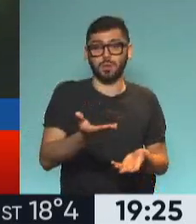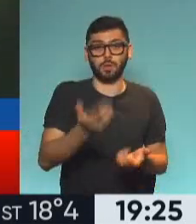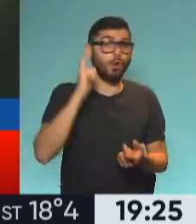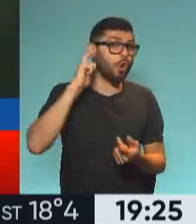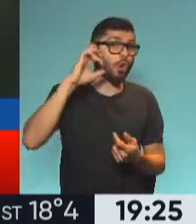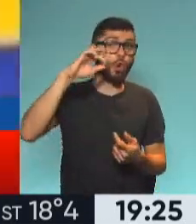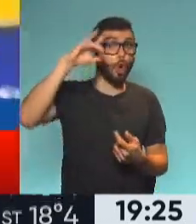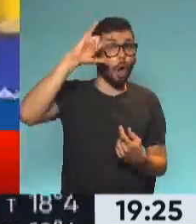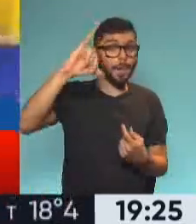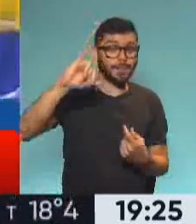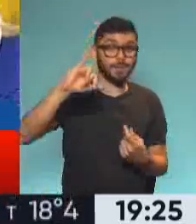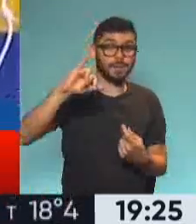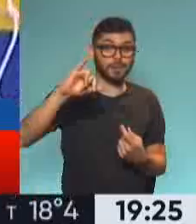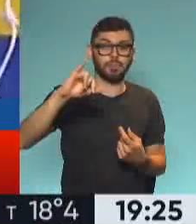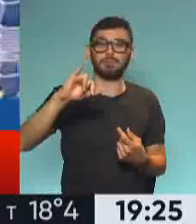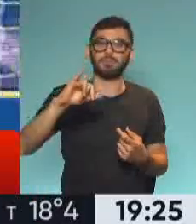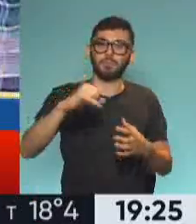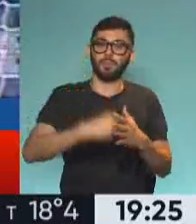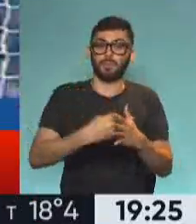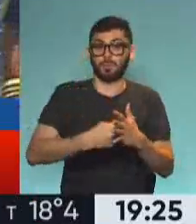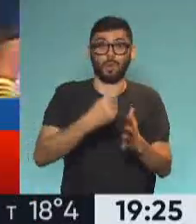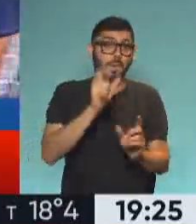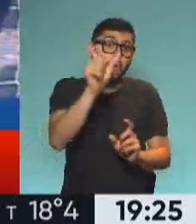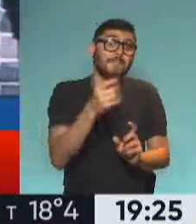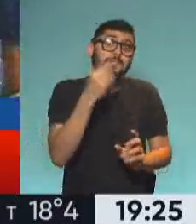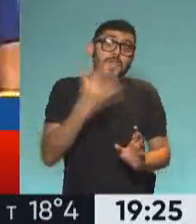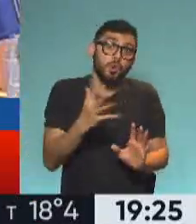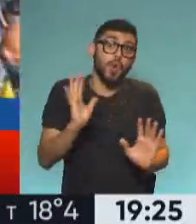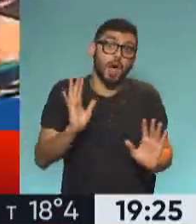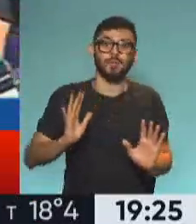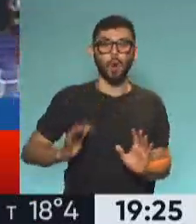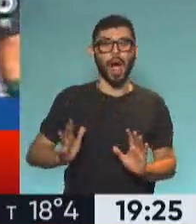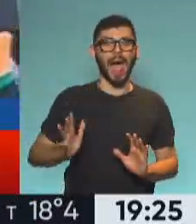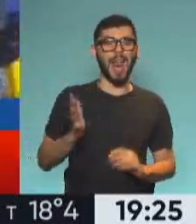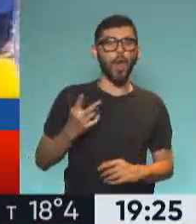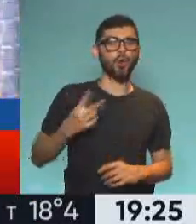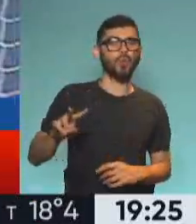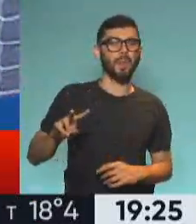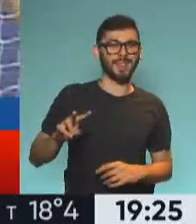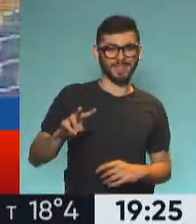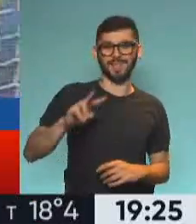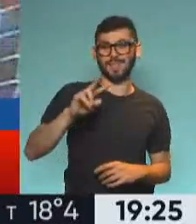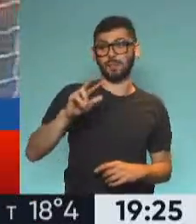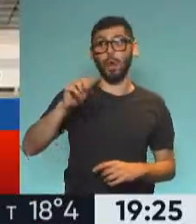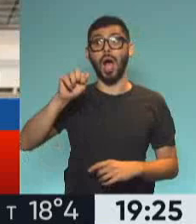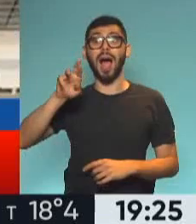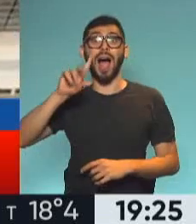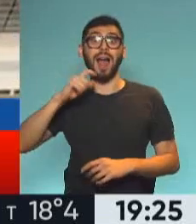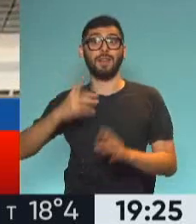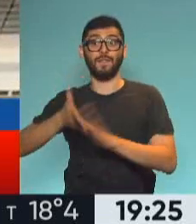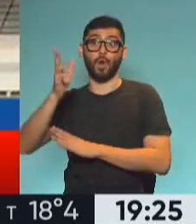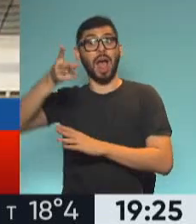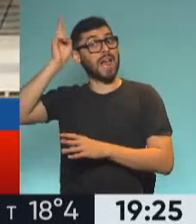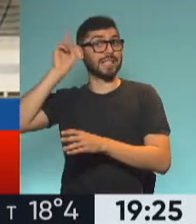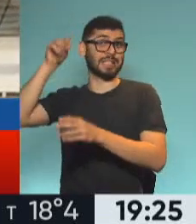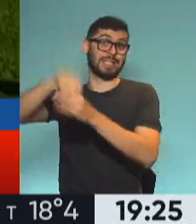Gómez. Insistimos, la gran figura del partido, reemplazante de Arias, que viajó a Chile para